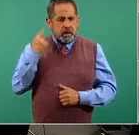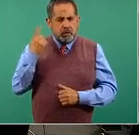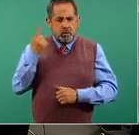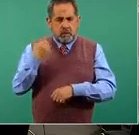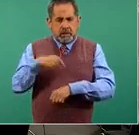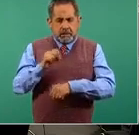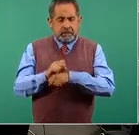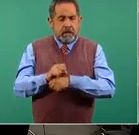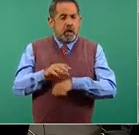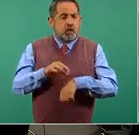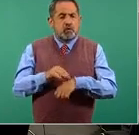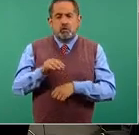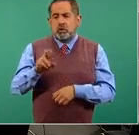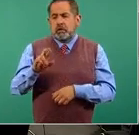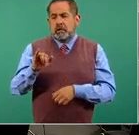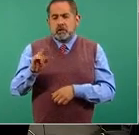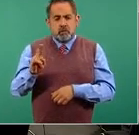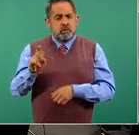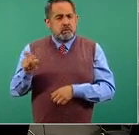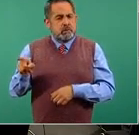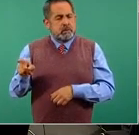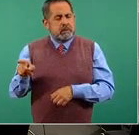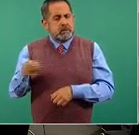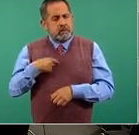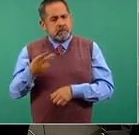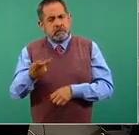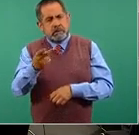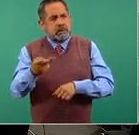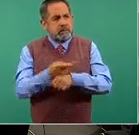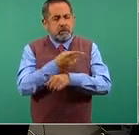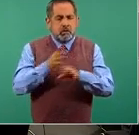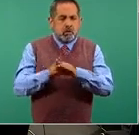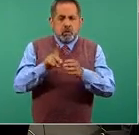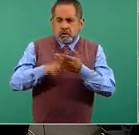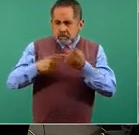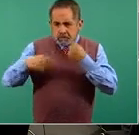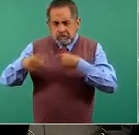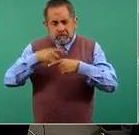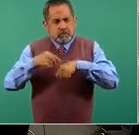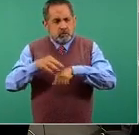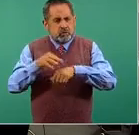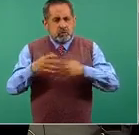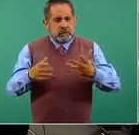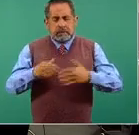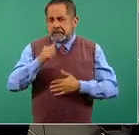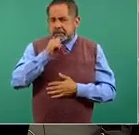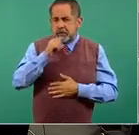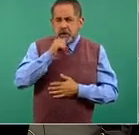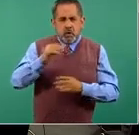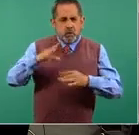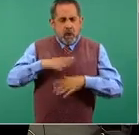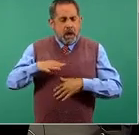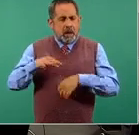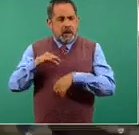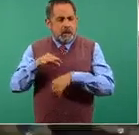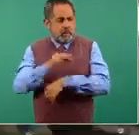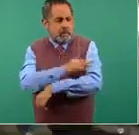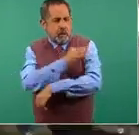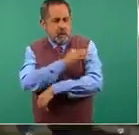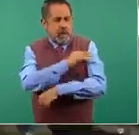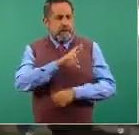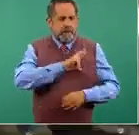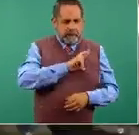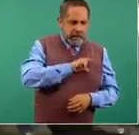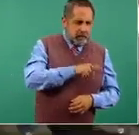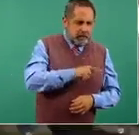el doctor Riu, cuando le preguntaba justamente de qué pasaba con estos médicos que todavía no tienen la vacuna, de consultorios